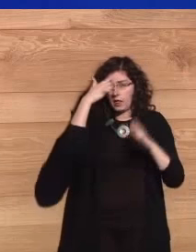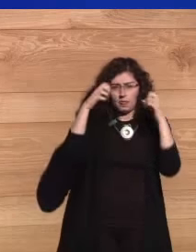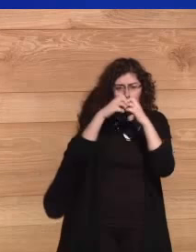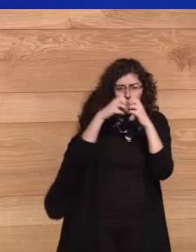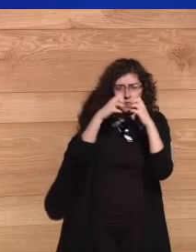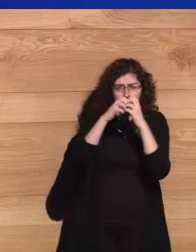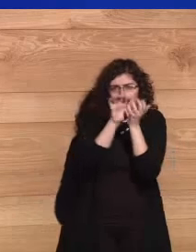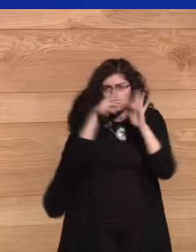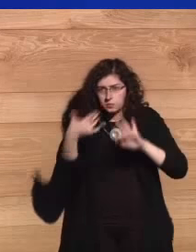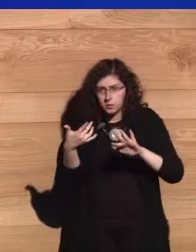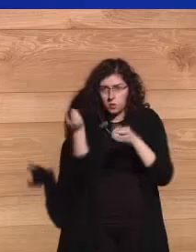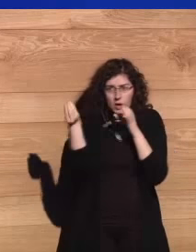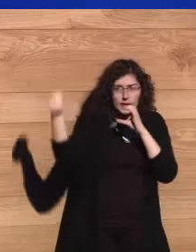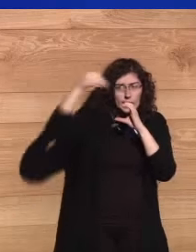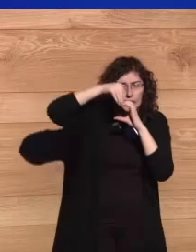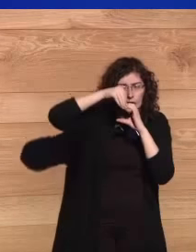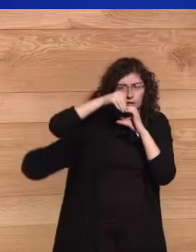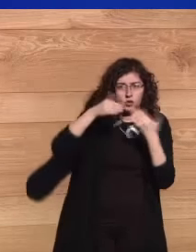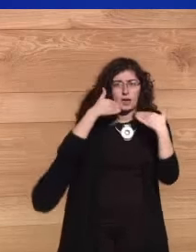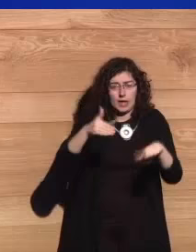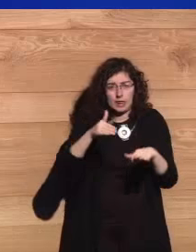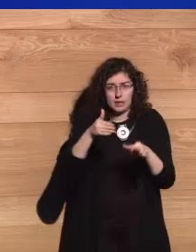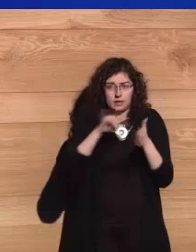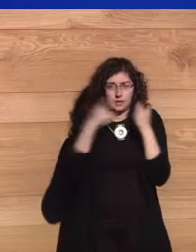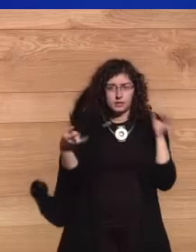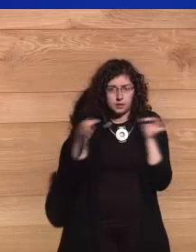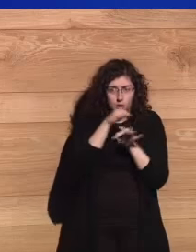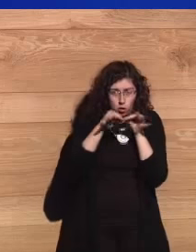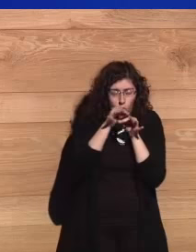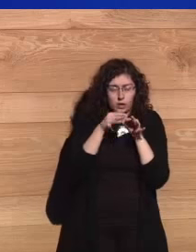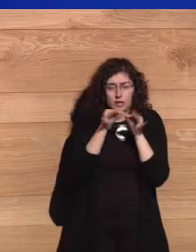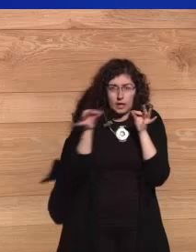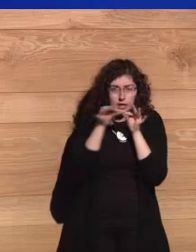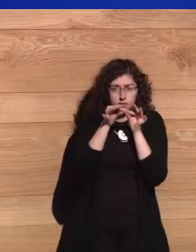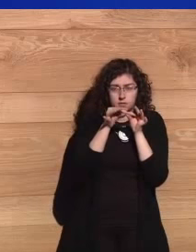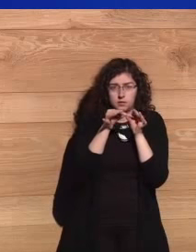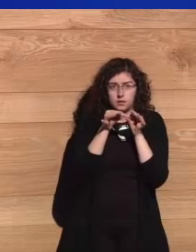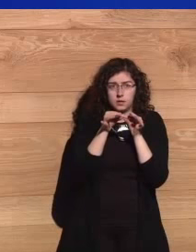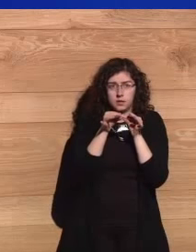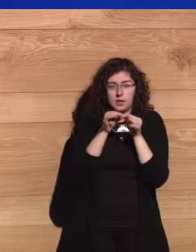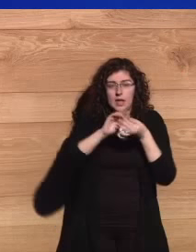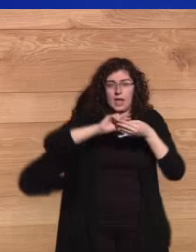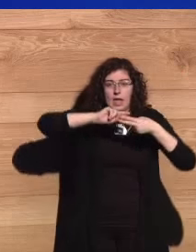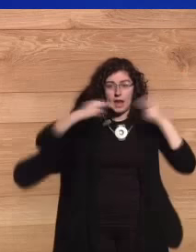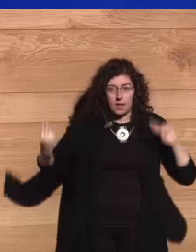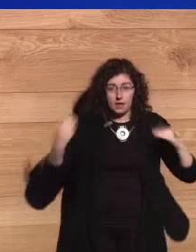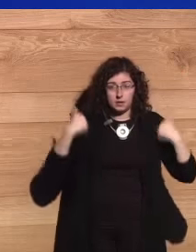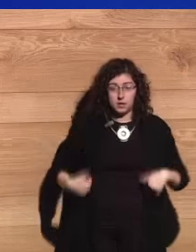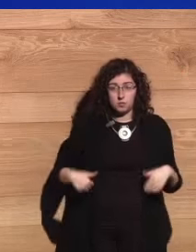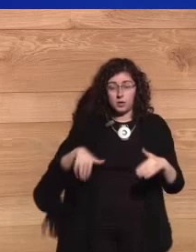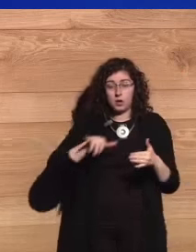hacer injertos gracias a las nanotecnologías, se puede quizás transformar el ADN del ser humano.